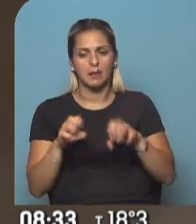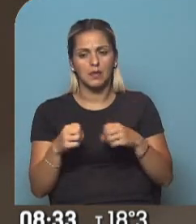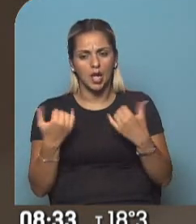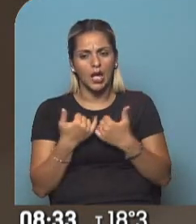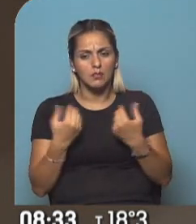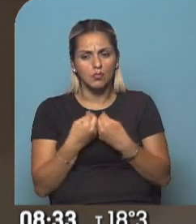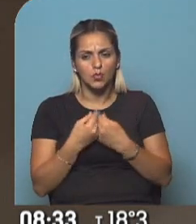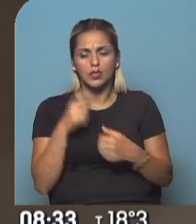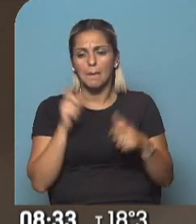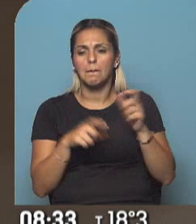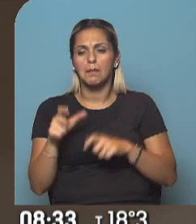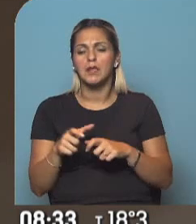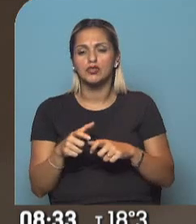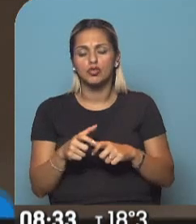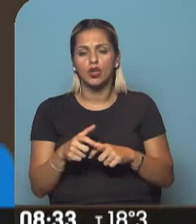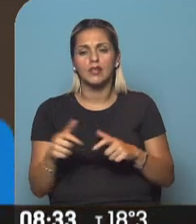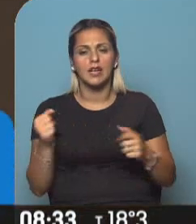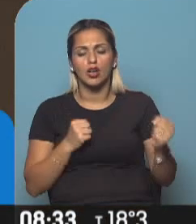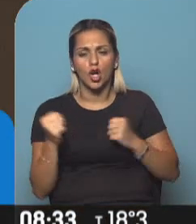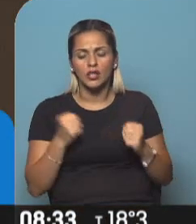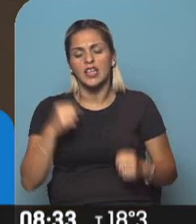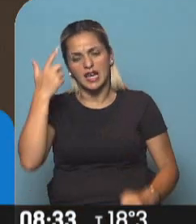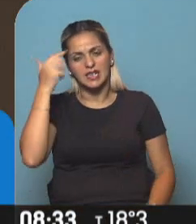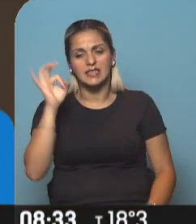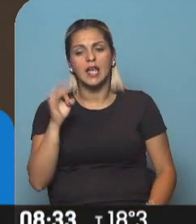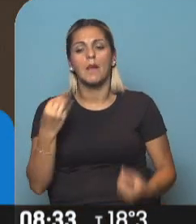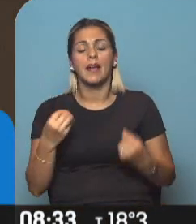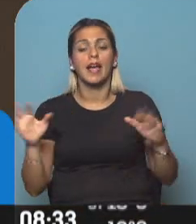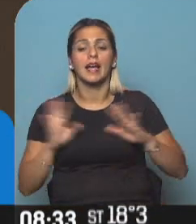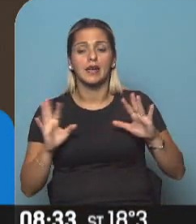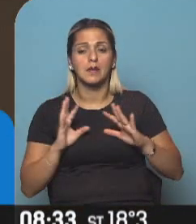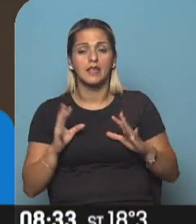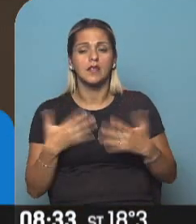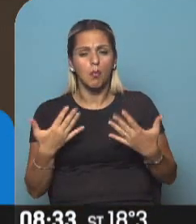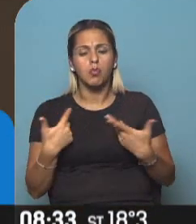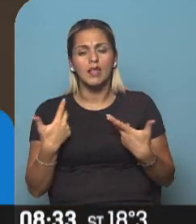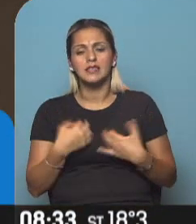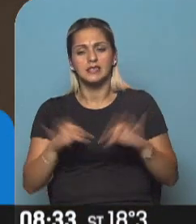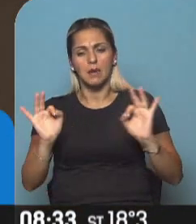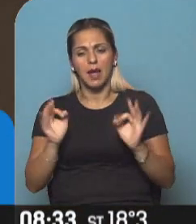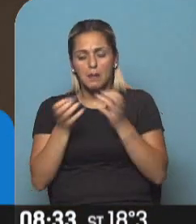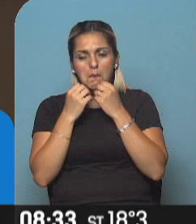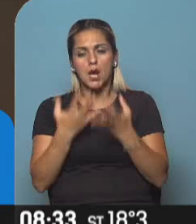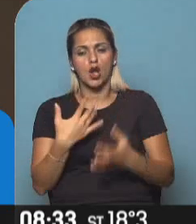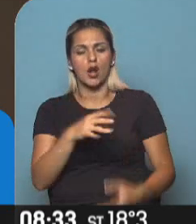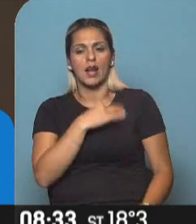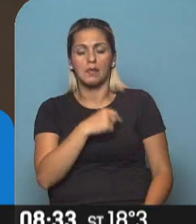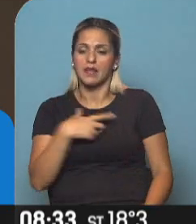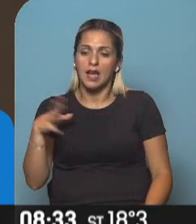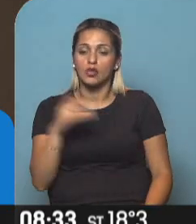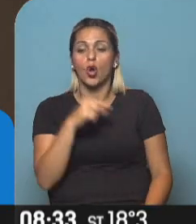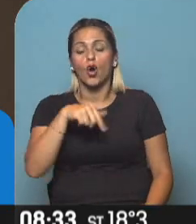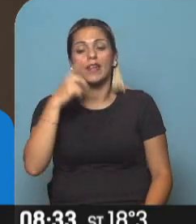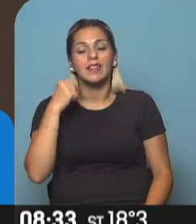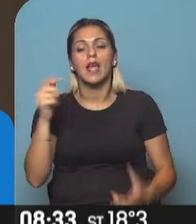hay gente corriendo gente que está concientizada que sabe que la actividad física nos puede salvar les puede dar mejor calidad de vida a todos nosotros hoy es